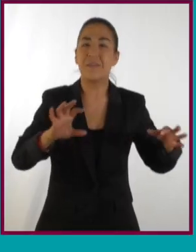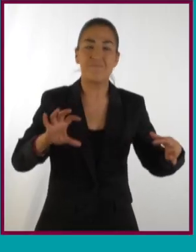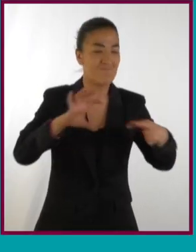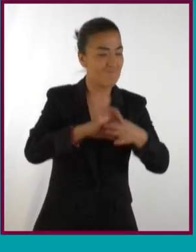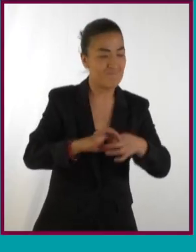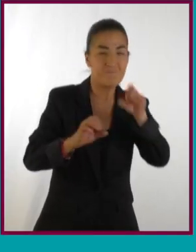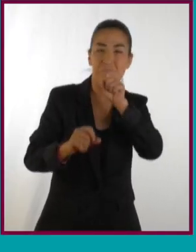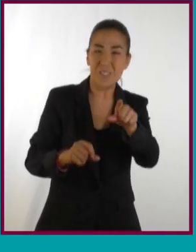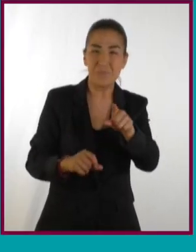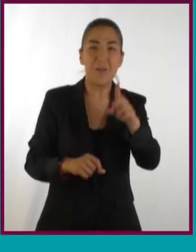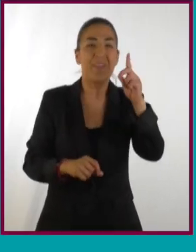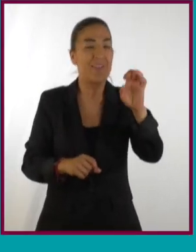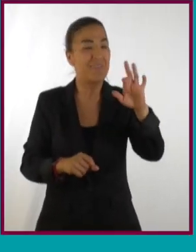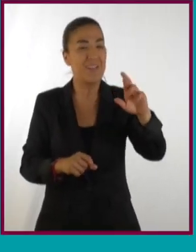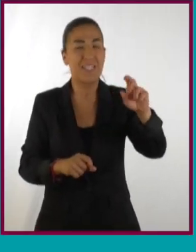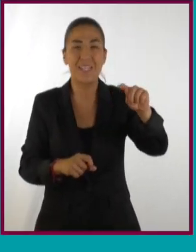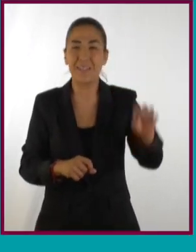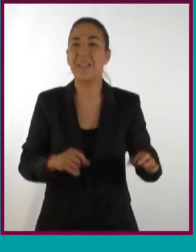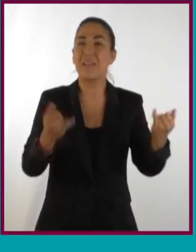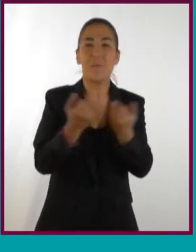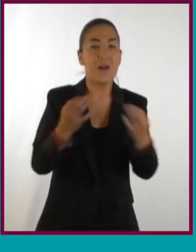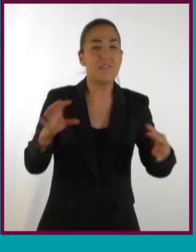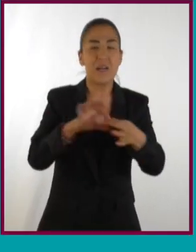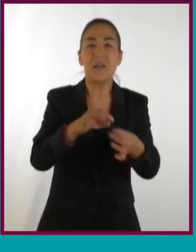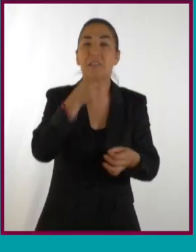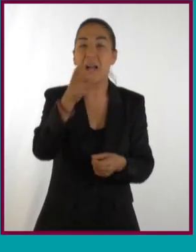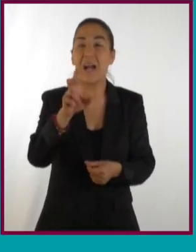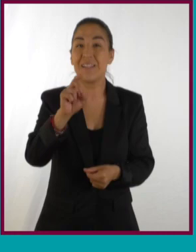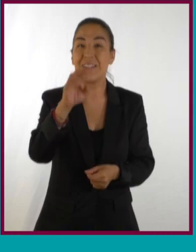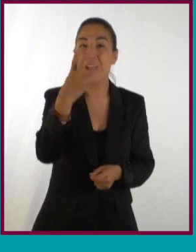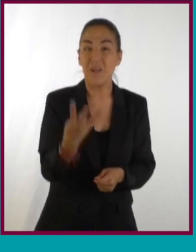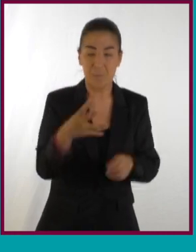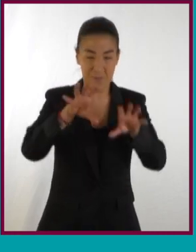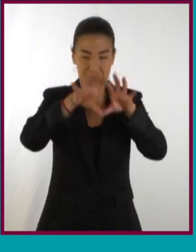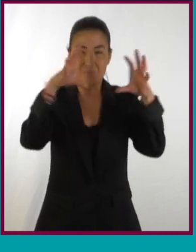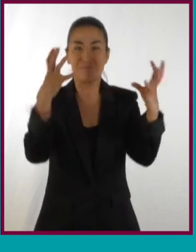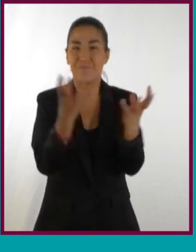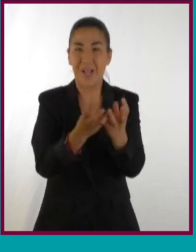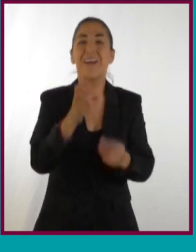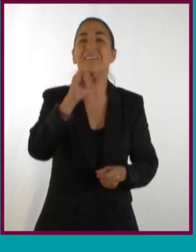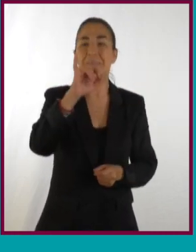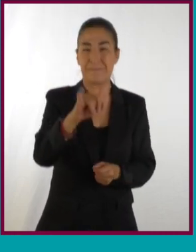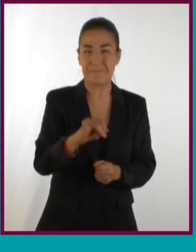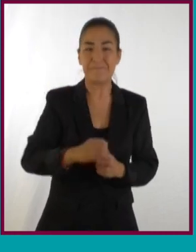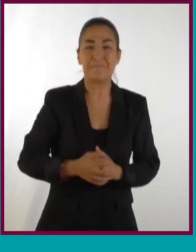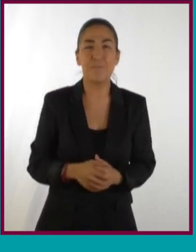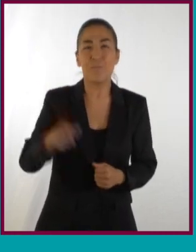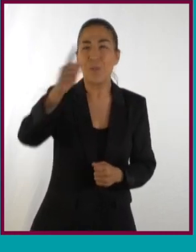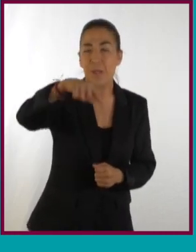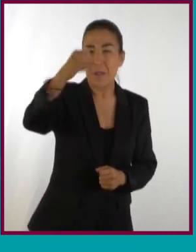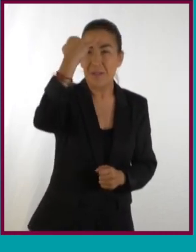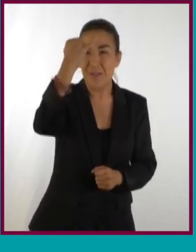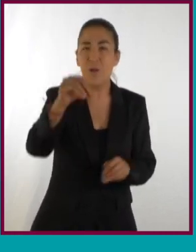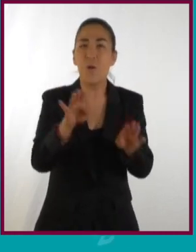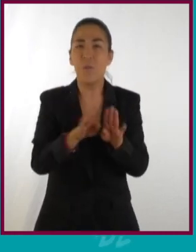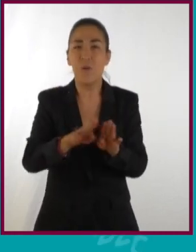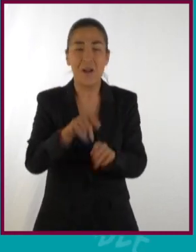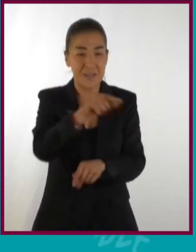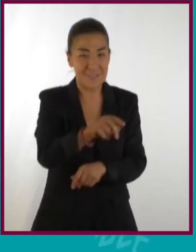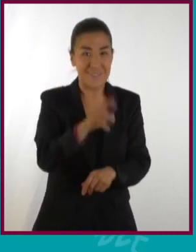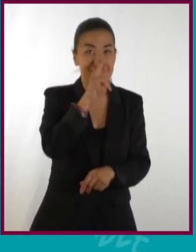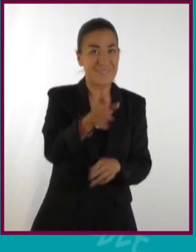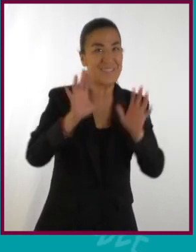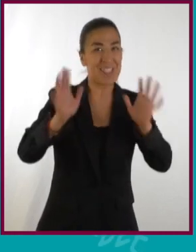No abandonó los epiciclos ni los diferentes. Ajá. De hecho han ido 34 círculos. Ajá. Y sí, tal y como se lo